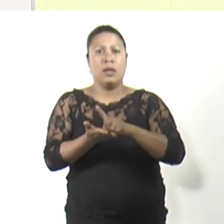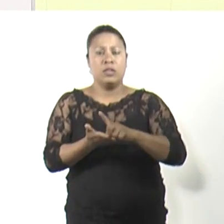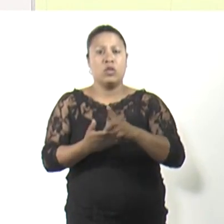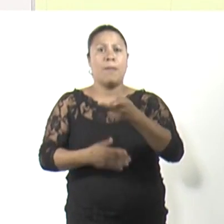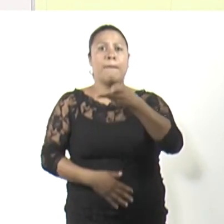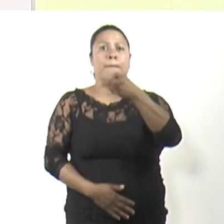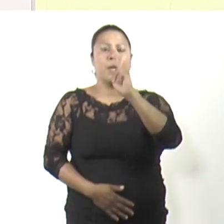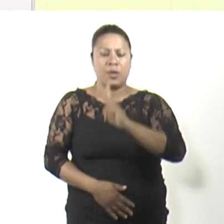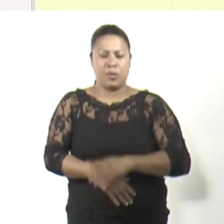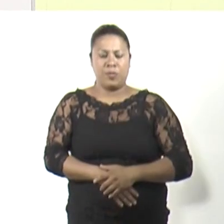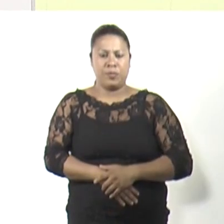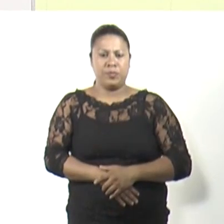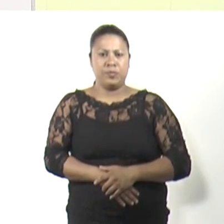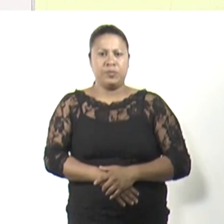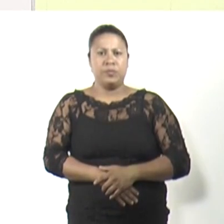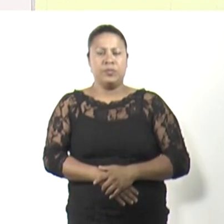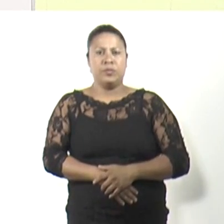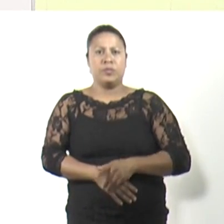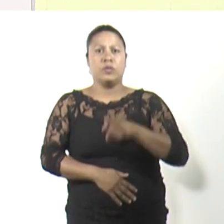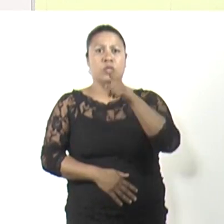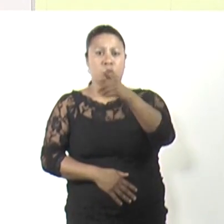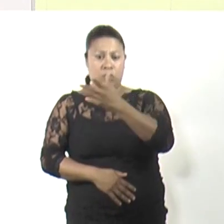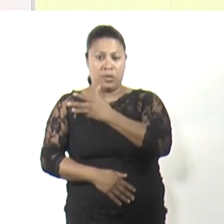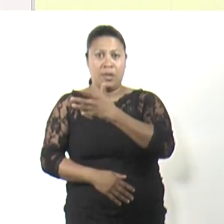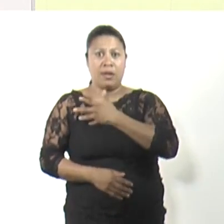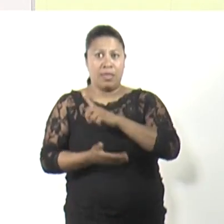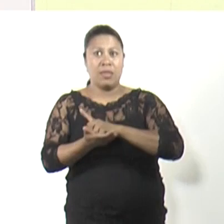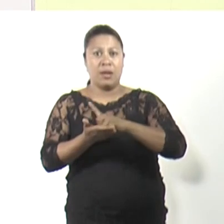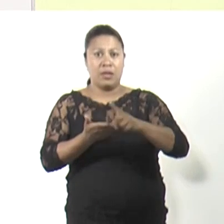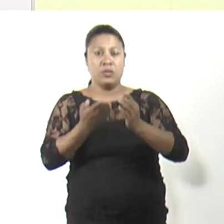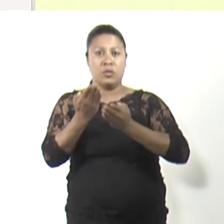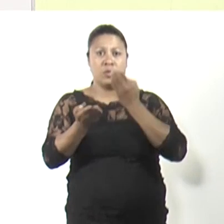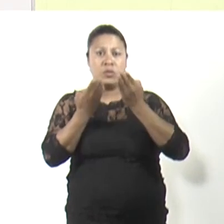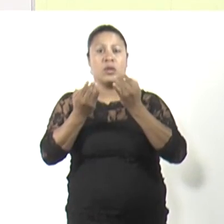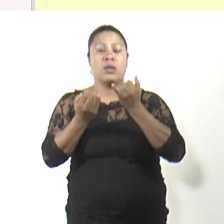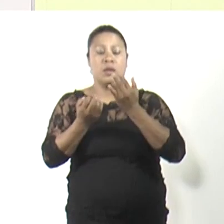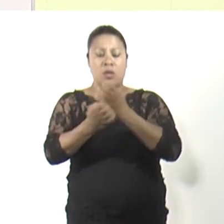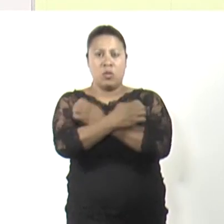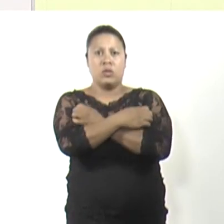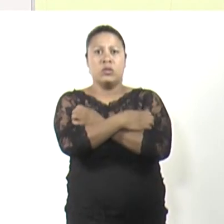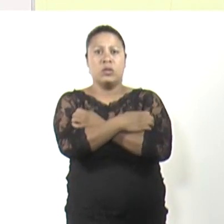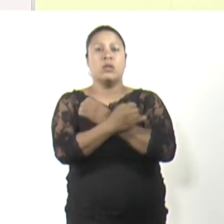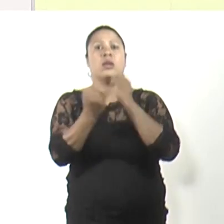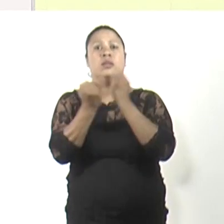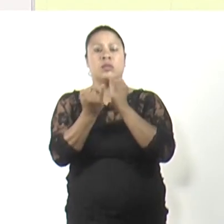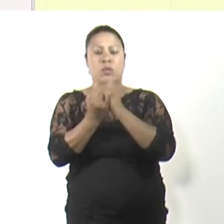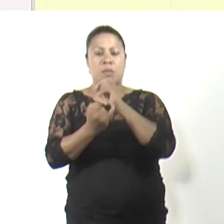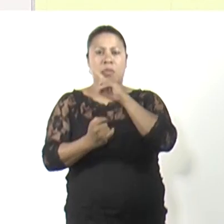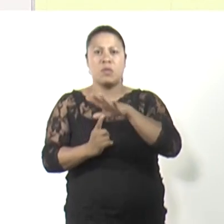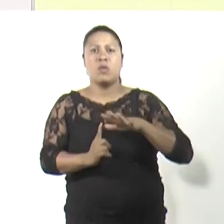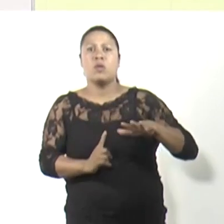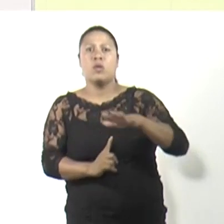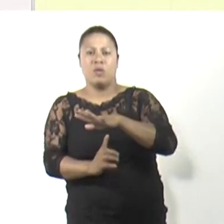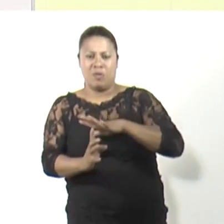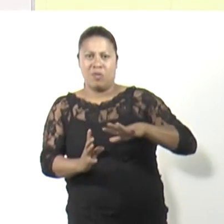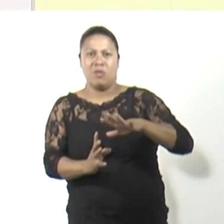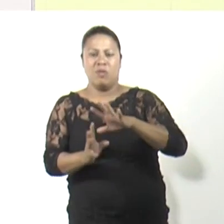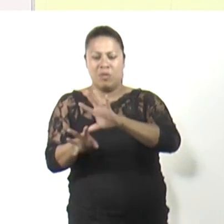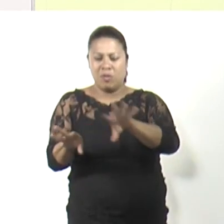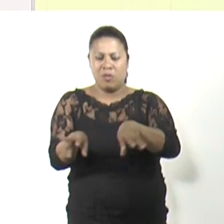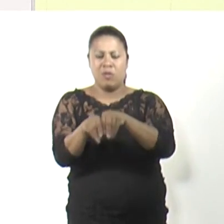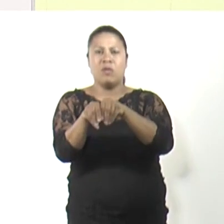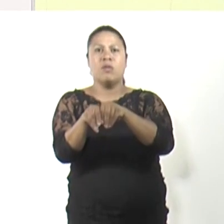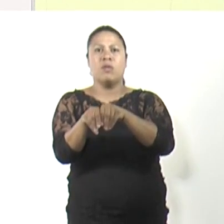Pero también, así como es un derecho, en ese mismo campo de acción, en esa misma